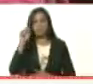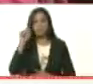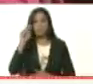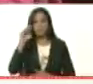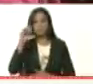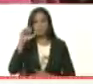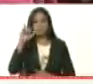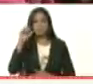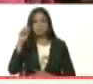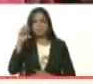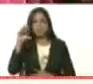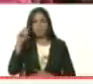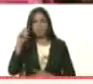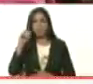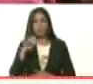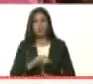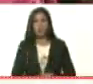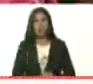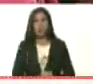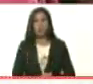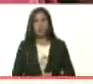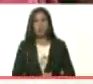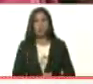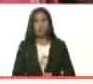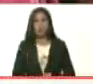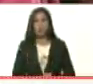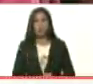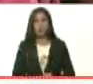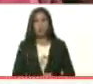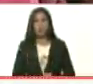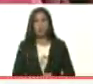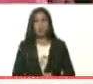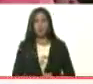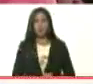¿Cómo es que dices tú, compatriota bolivariano, comandante en jefe?